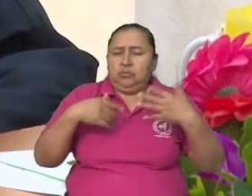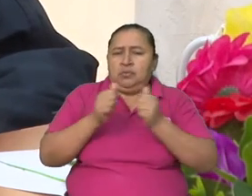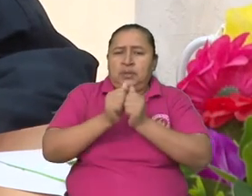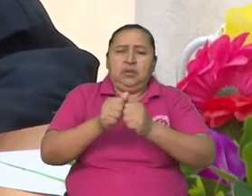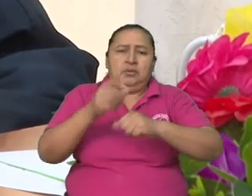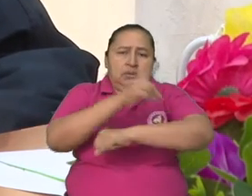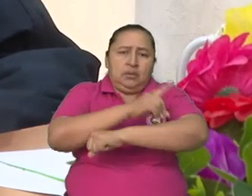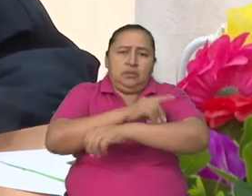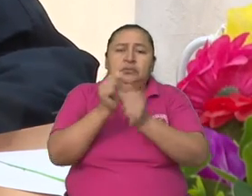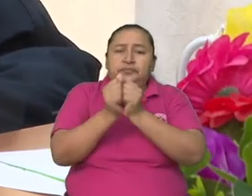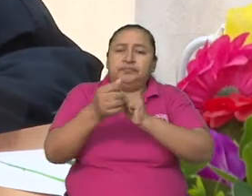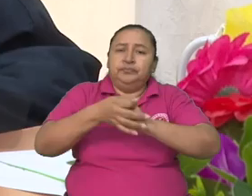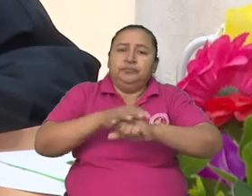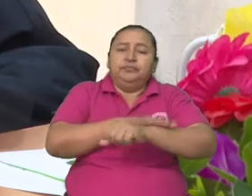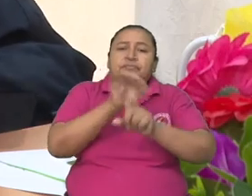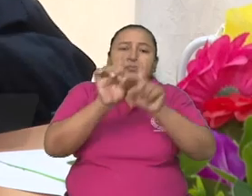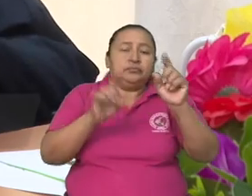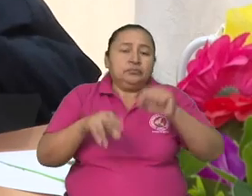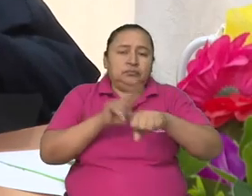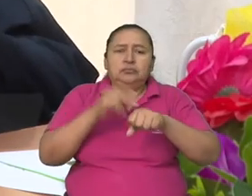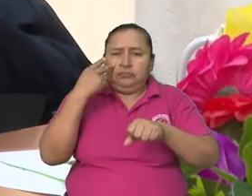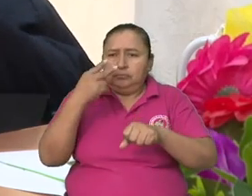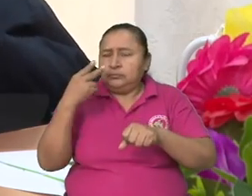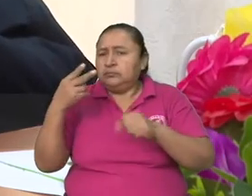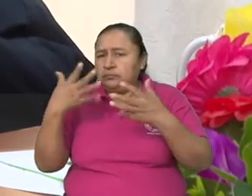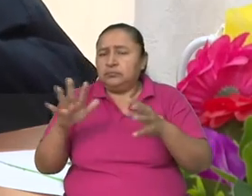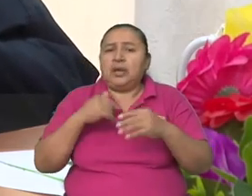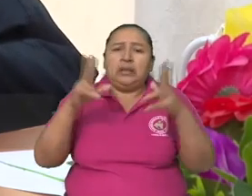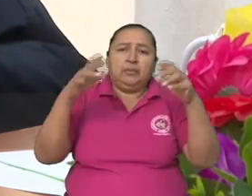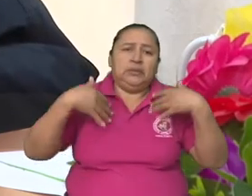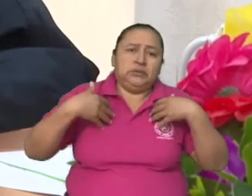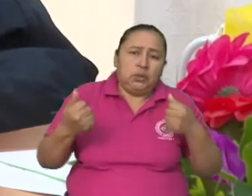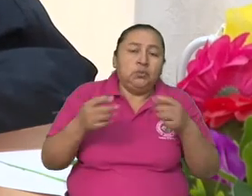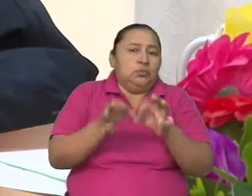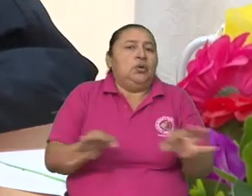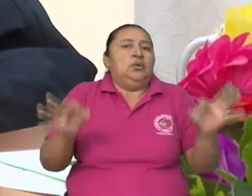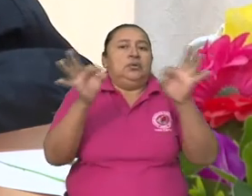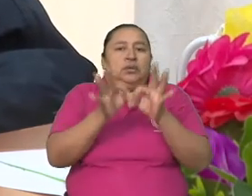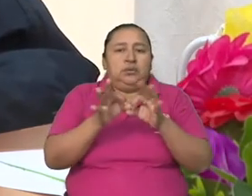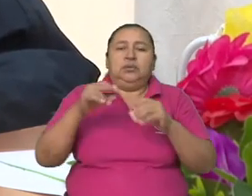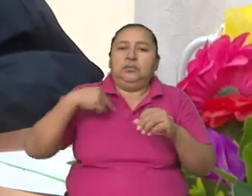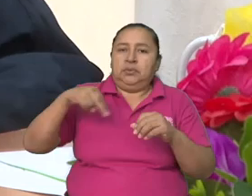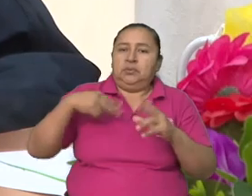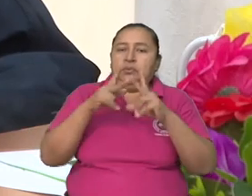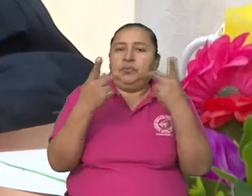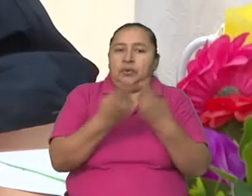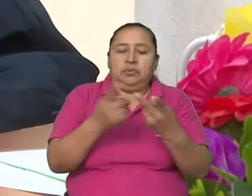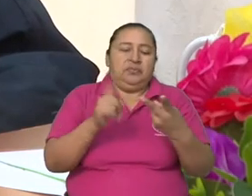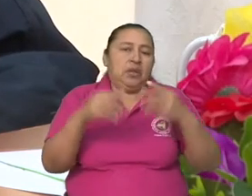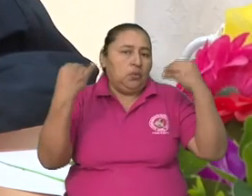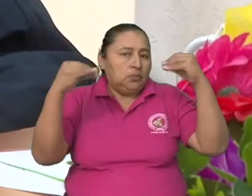y la compañera Rosario a nivel nacional en lo que respecta a la salud, pues, que es de vital importancia para nuestro pueblo, la